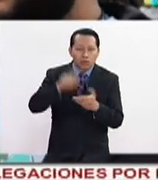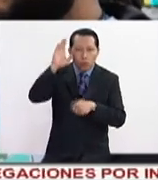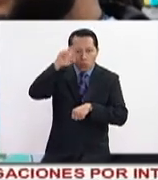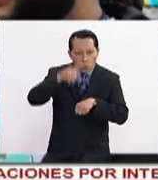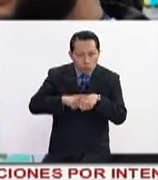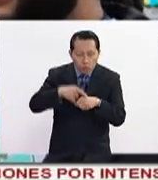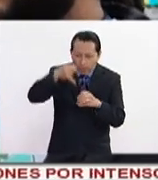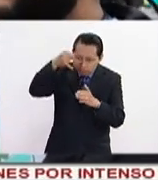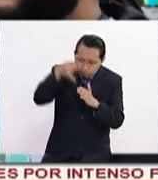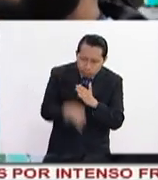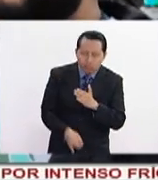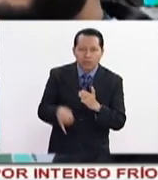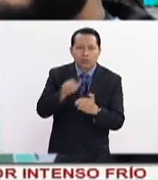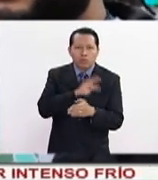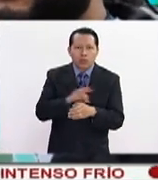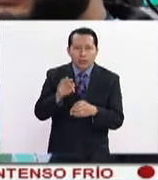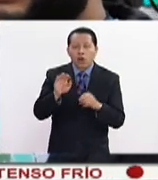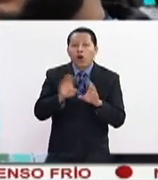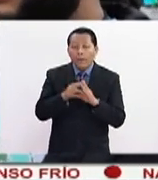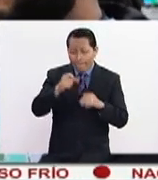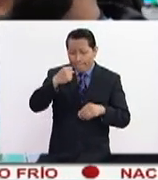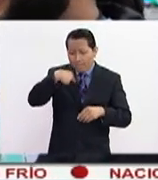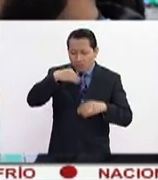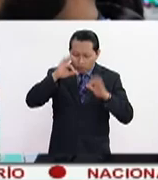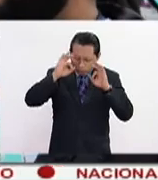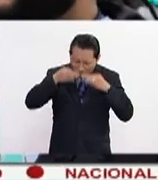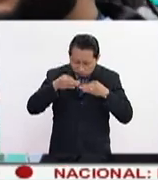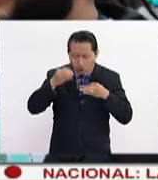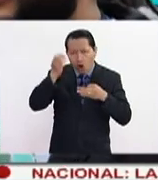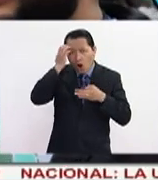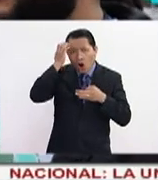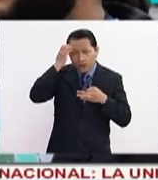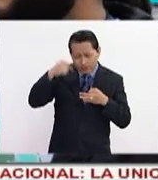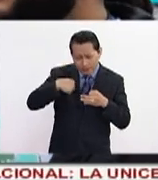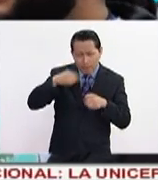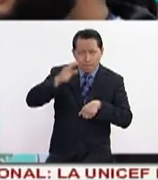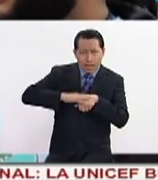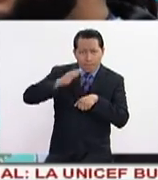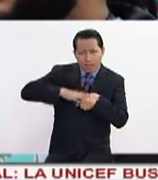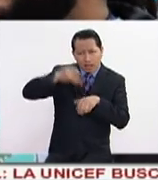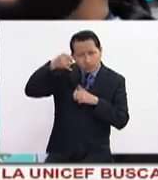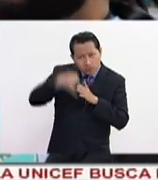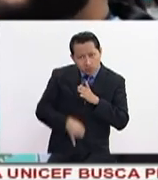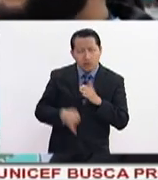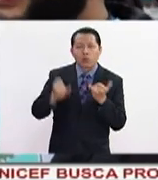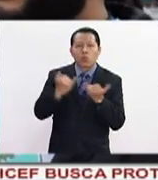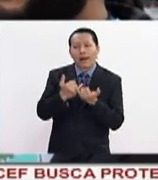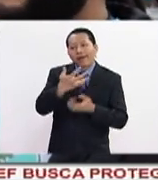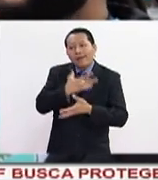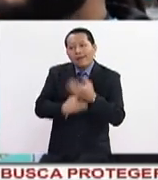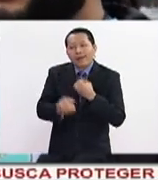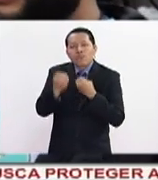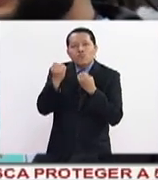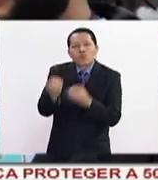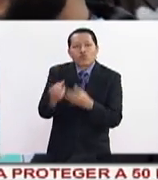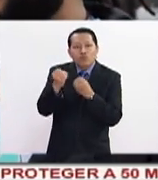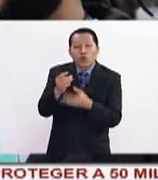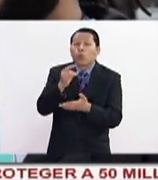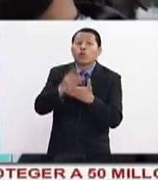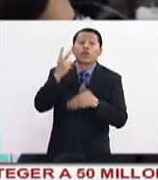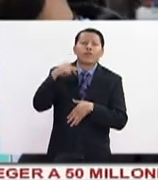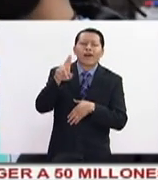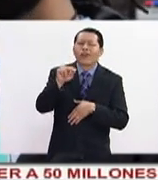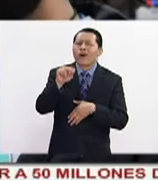cultura, para encontrarme a mí mismo también, para compartir con los demás. No solamente viajo, también muchas veces